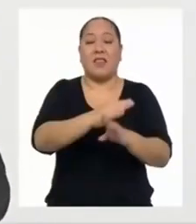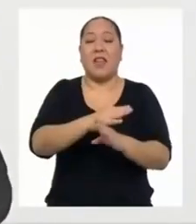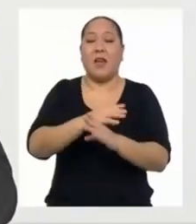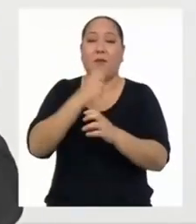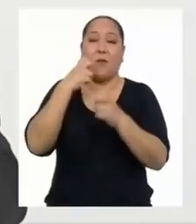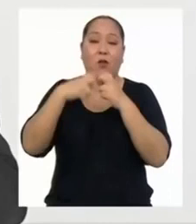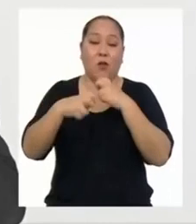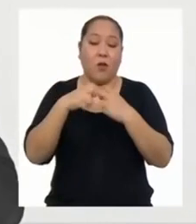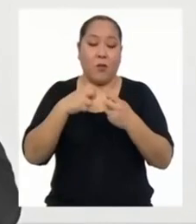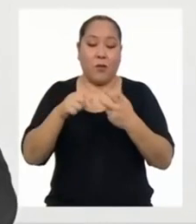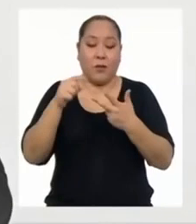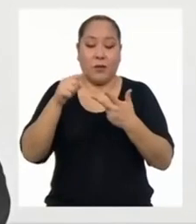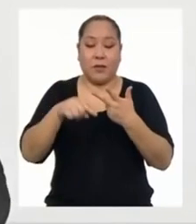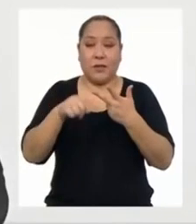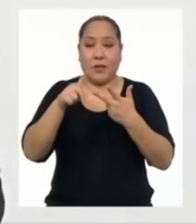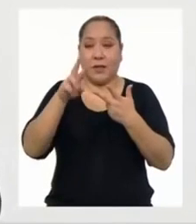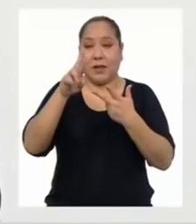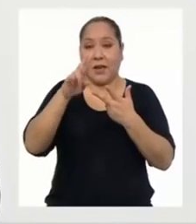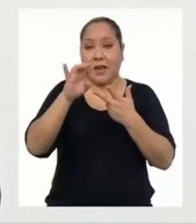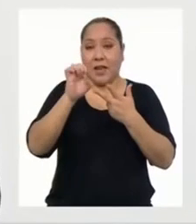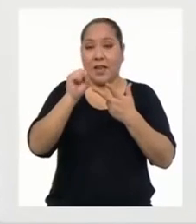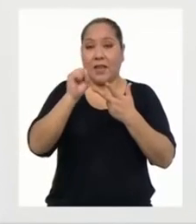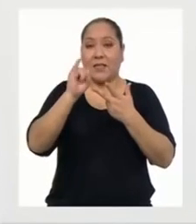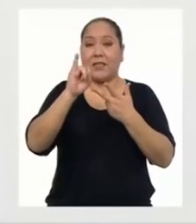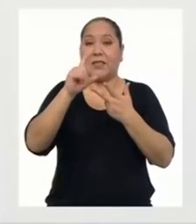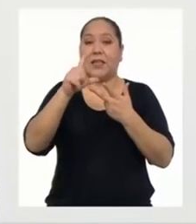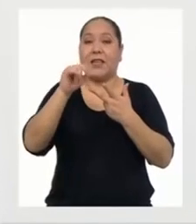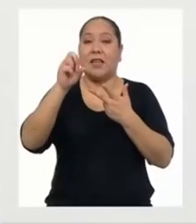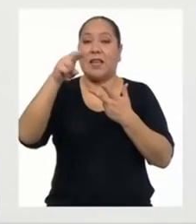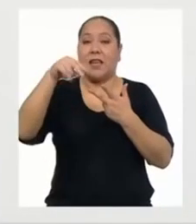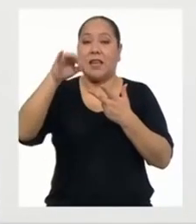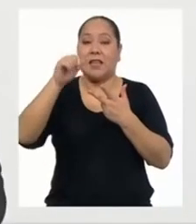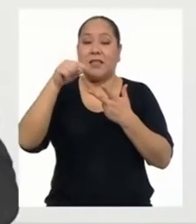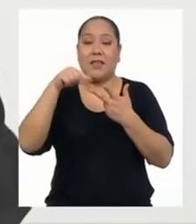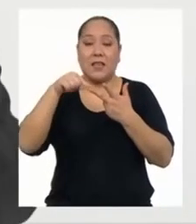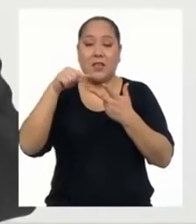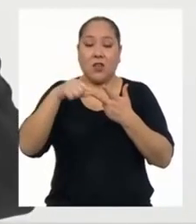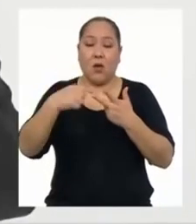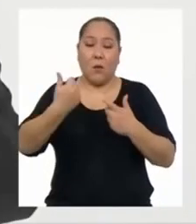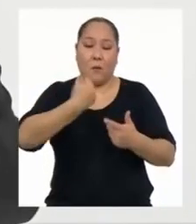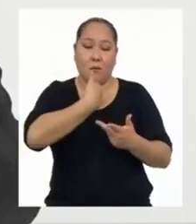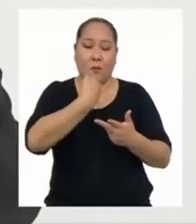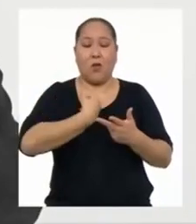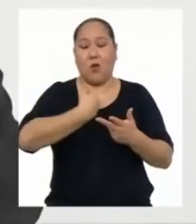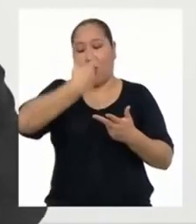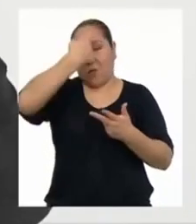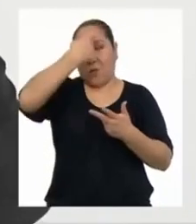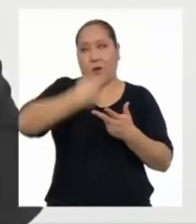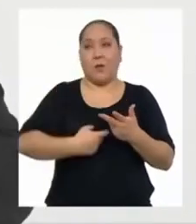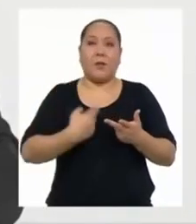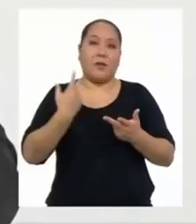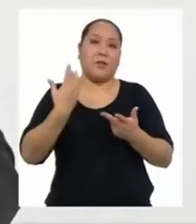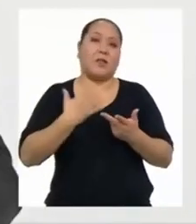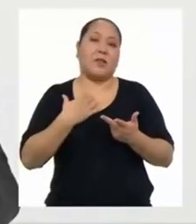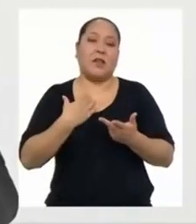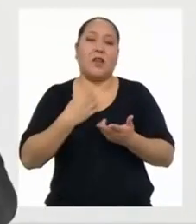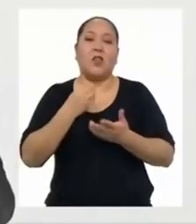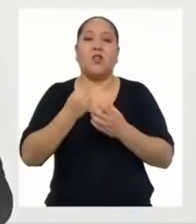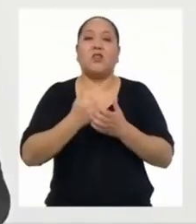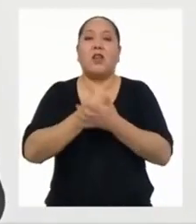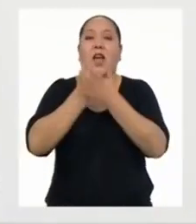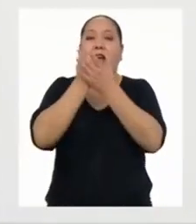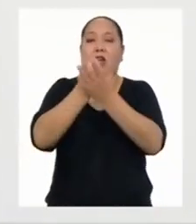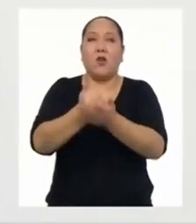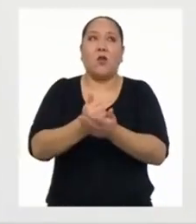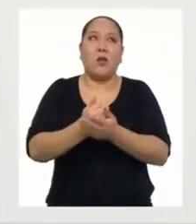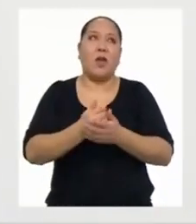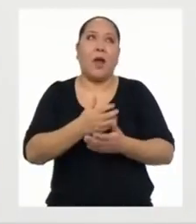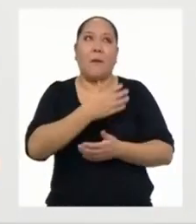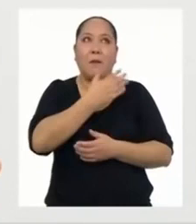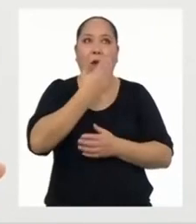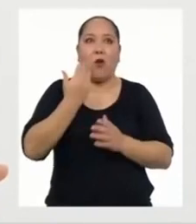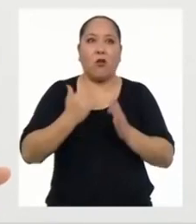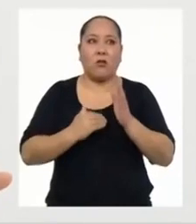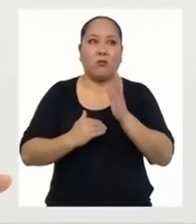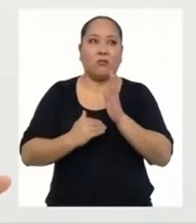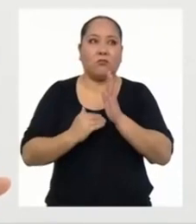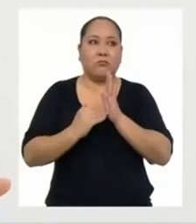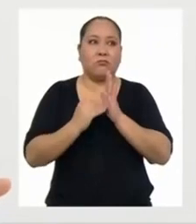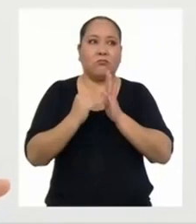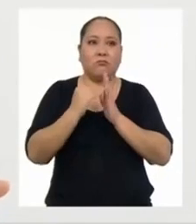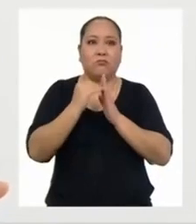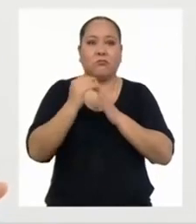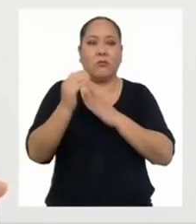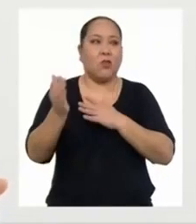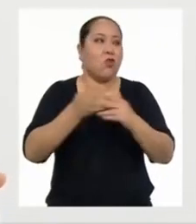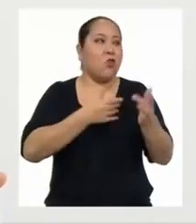la resiliencia es una herramienta más personal que nos permite sostener nuestro bienestar aun cuando tengamos